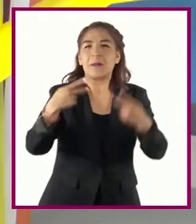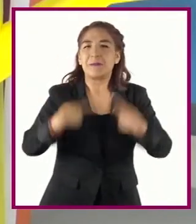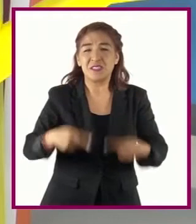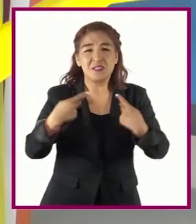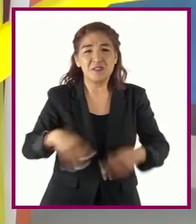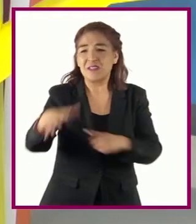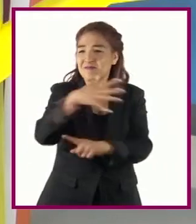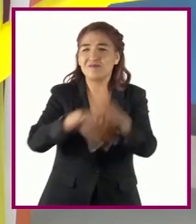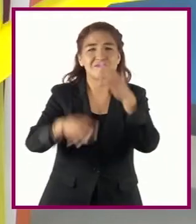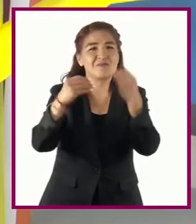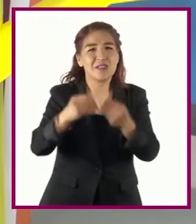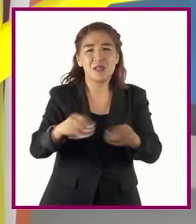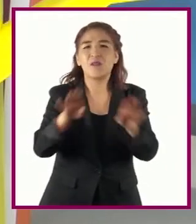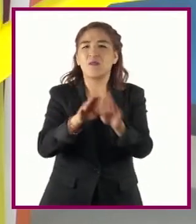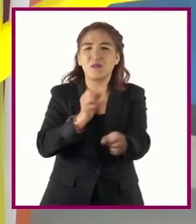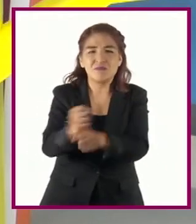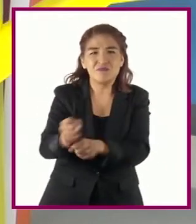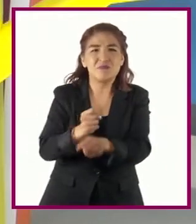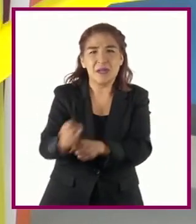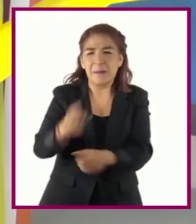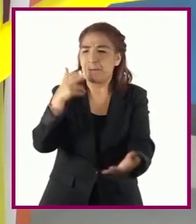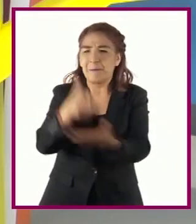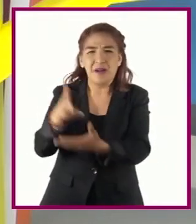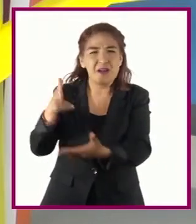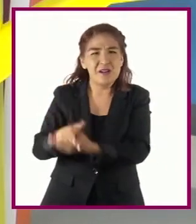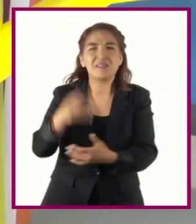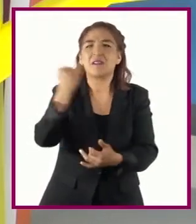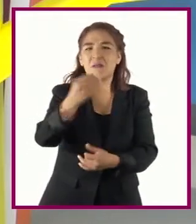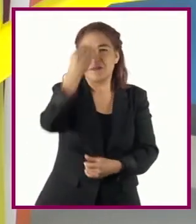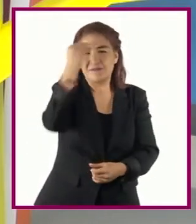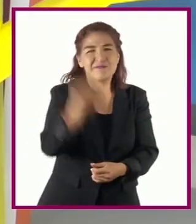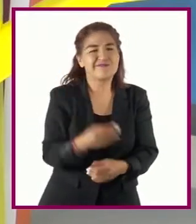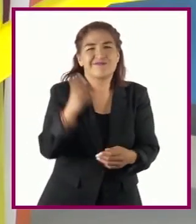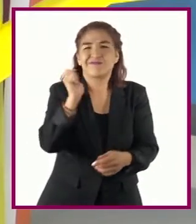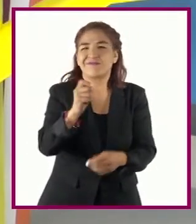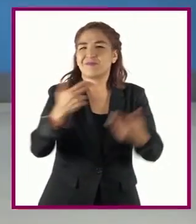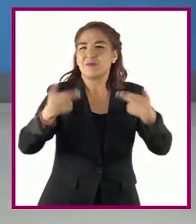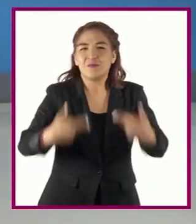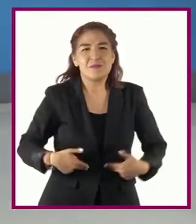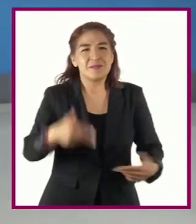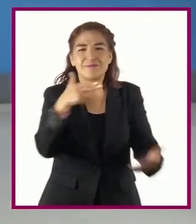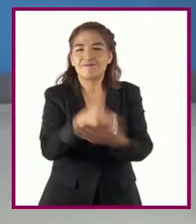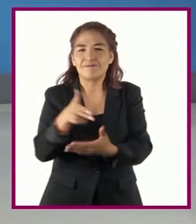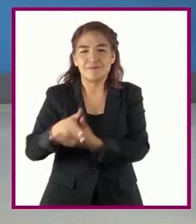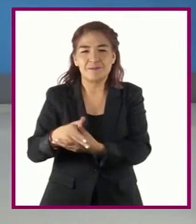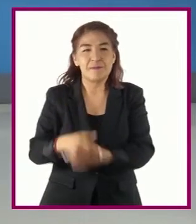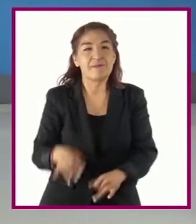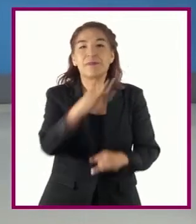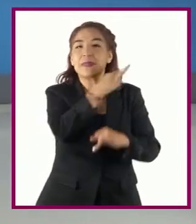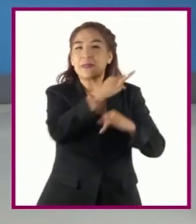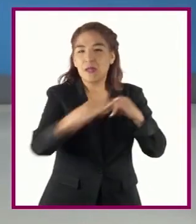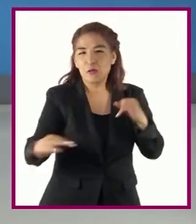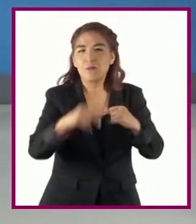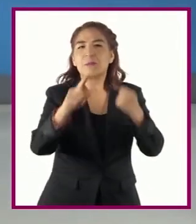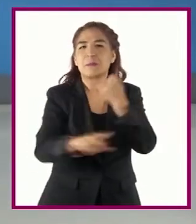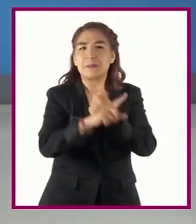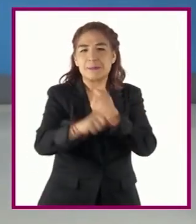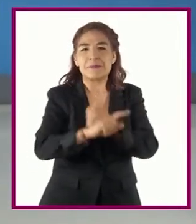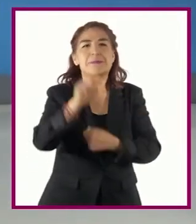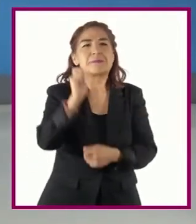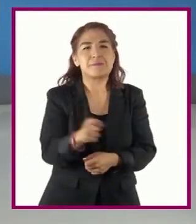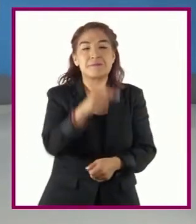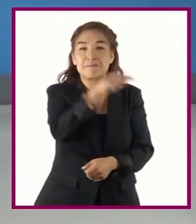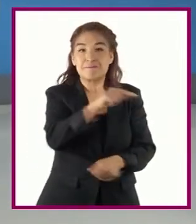numerosas personas, cometiendo genocidio y crímenes de lesa humanidad. Finalmente, el conflicto armado terminó